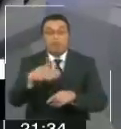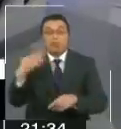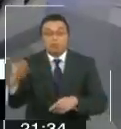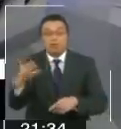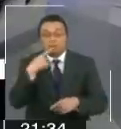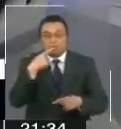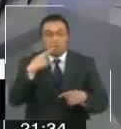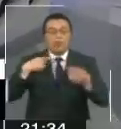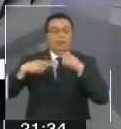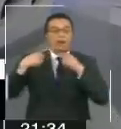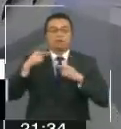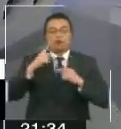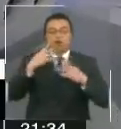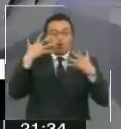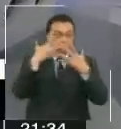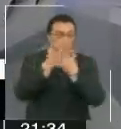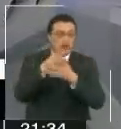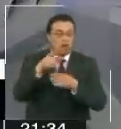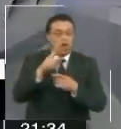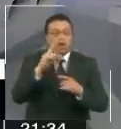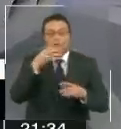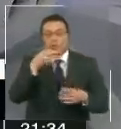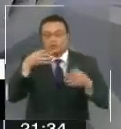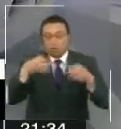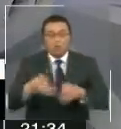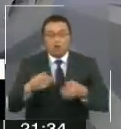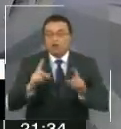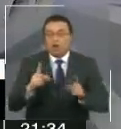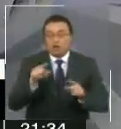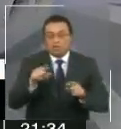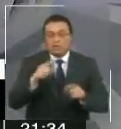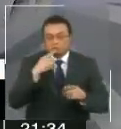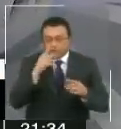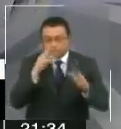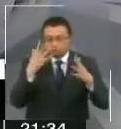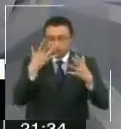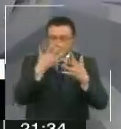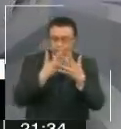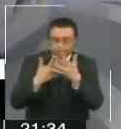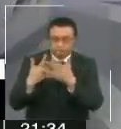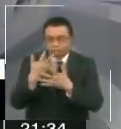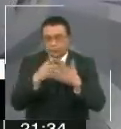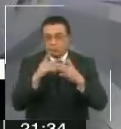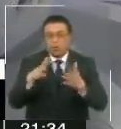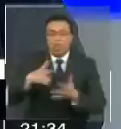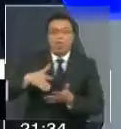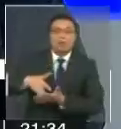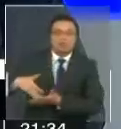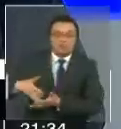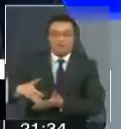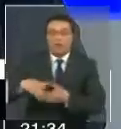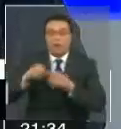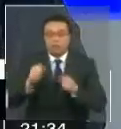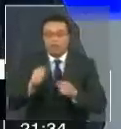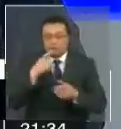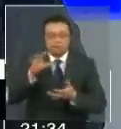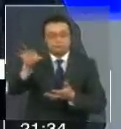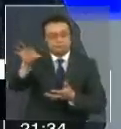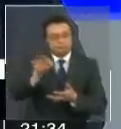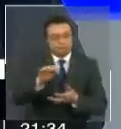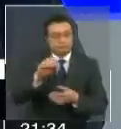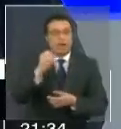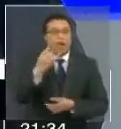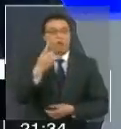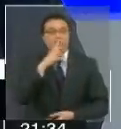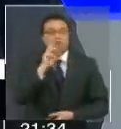desdijo, dijo que se había confundido, que no estaba seguro. En fin, es un antecedente que quedó ahí un poquito flotando y que es muy débil como para pedir su procesamiento en calidad de